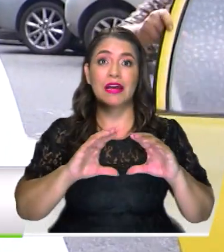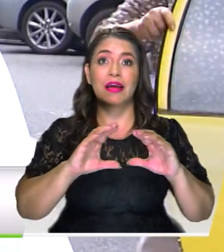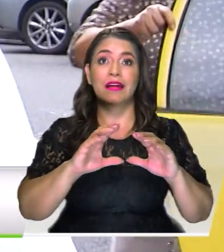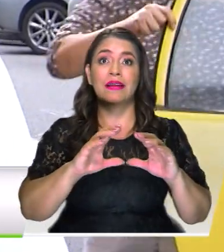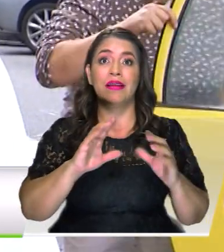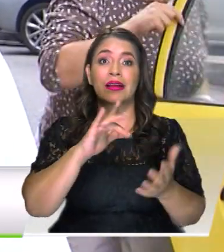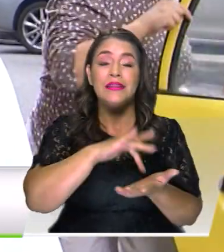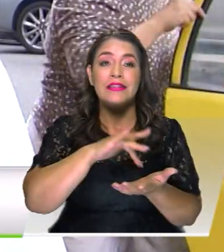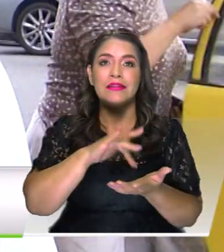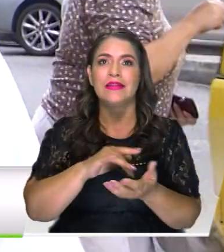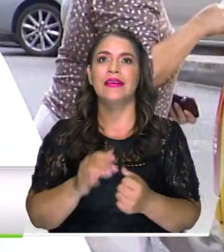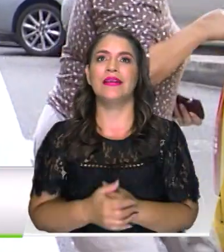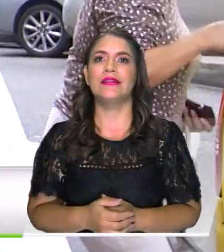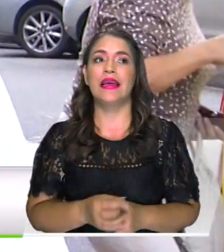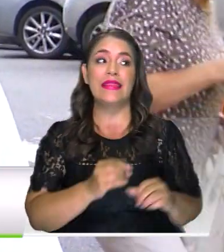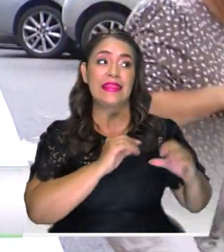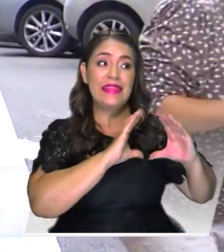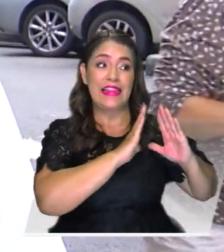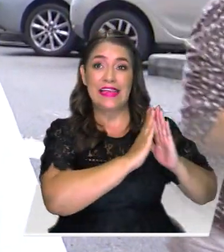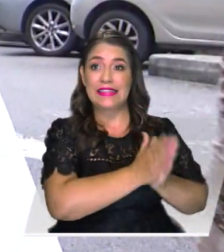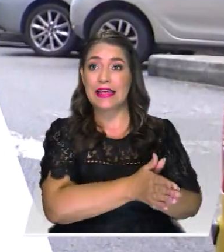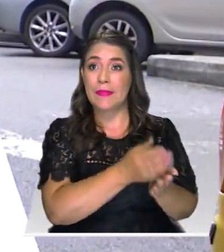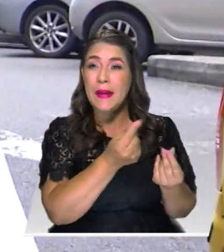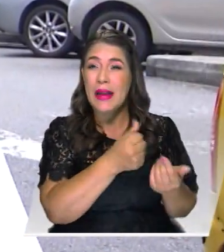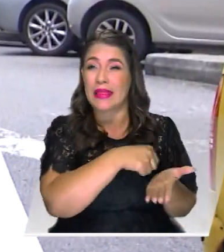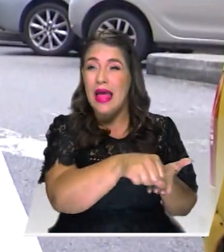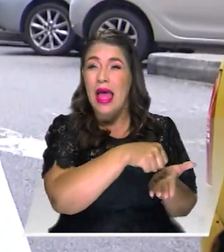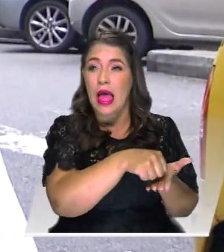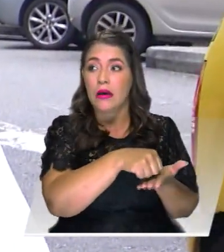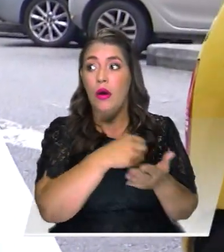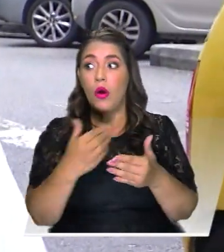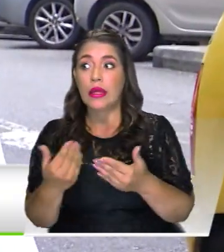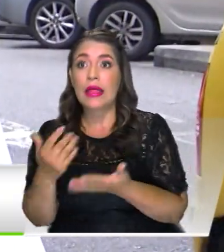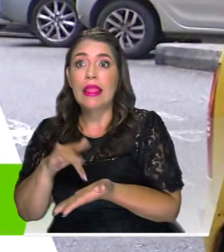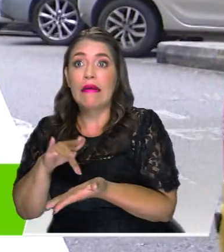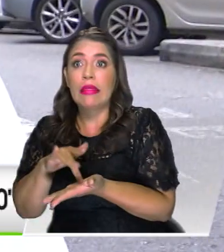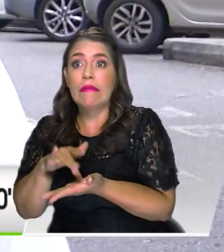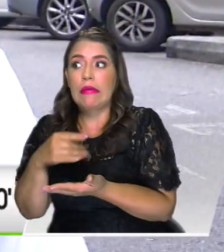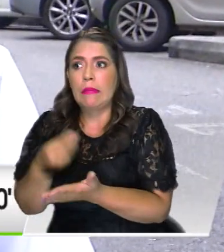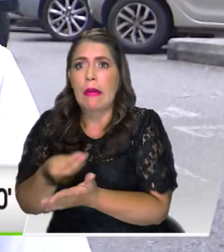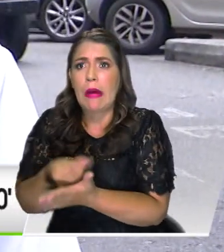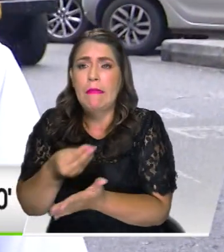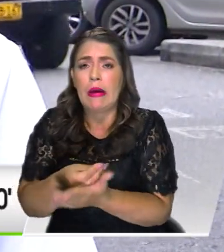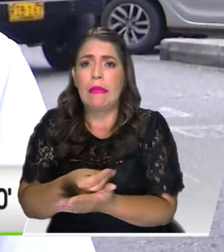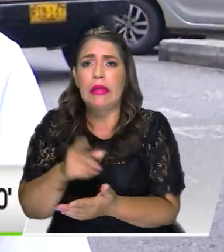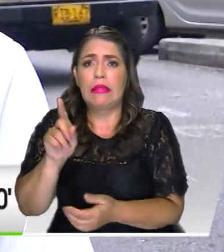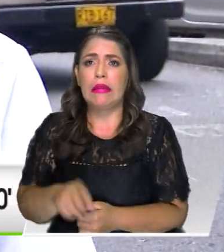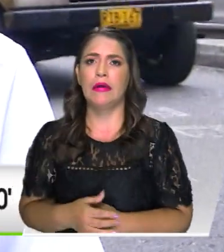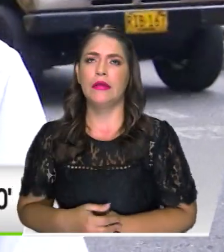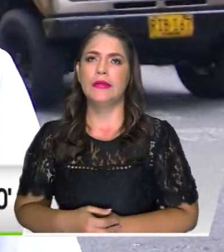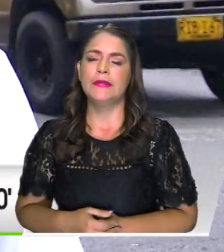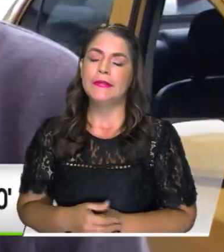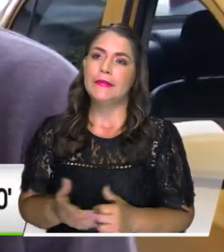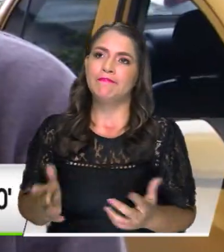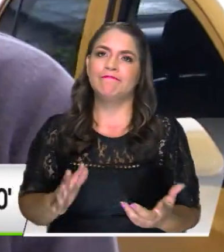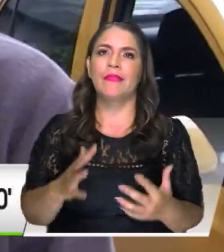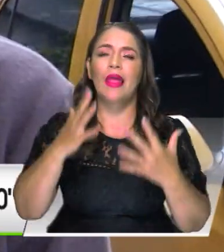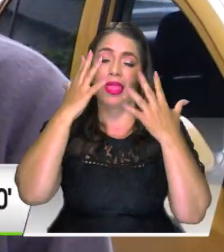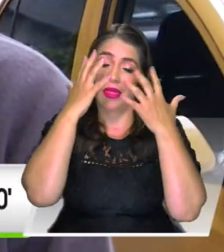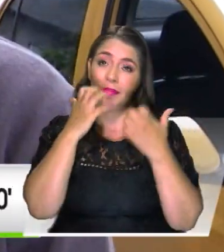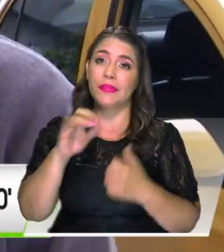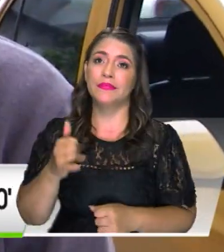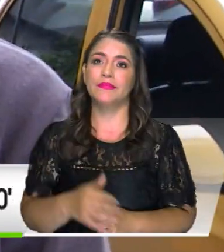gastarse en toda la plática en diciembre van a empezar las deudas ahorita con toda la responsabilidad que viene y también la depresión la